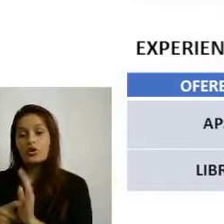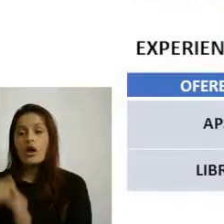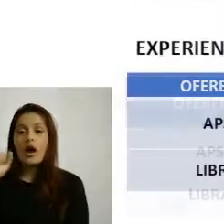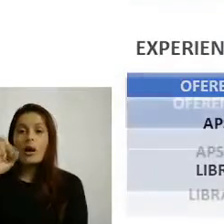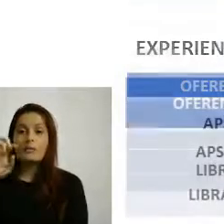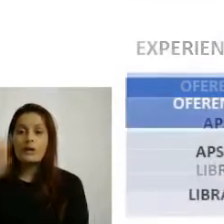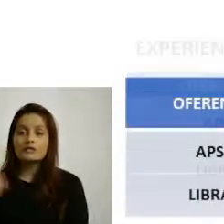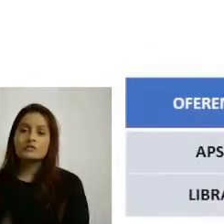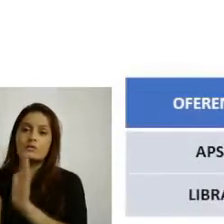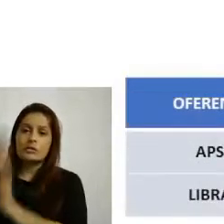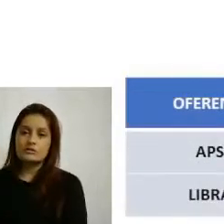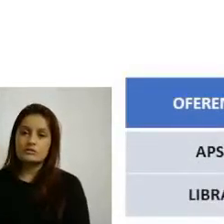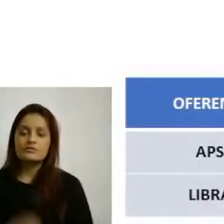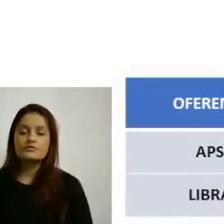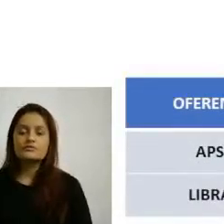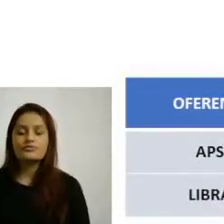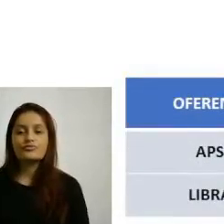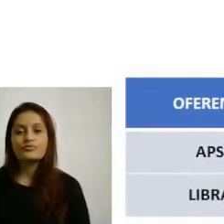Libra.